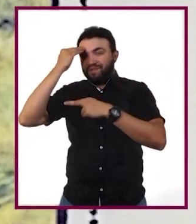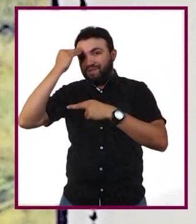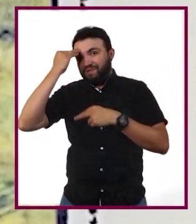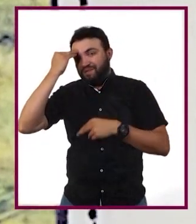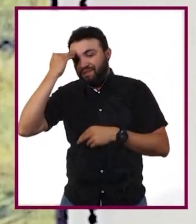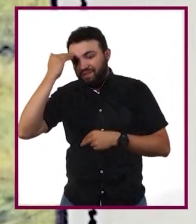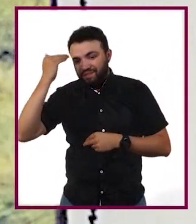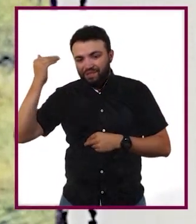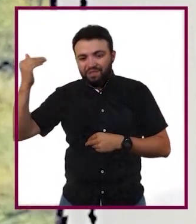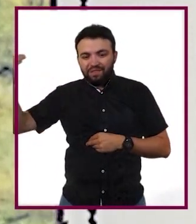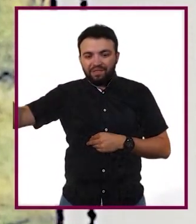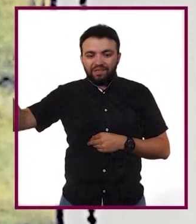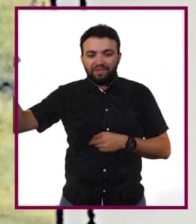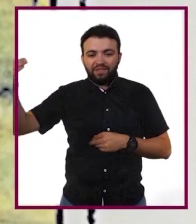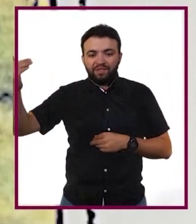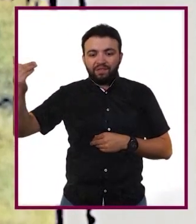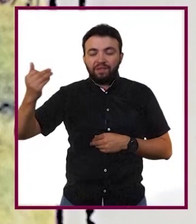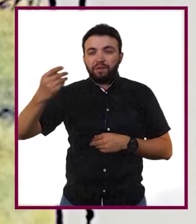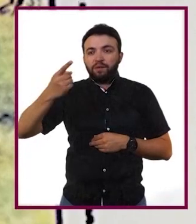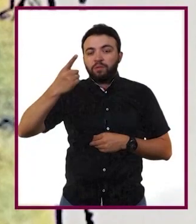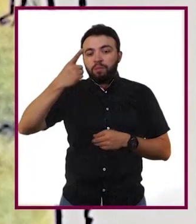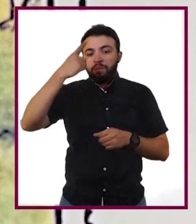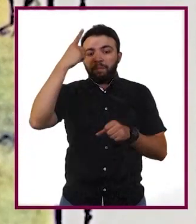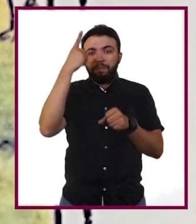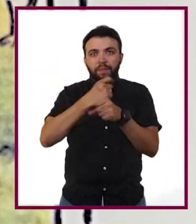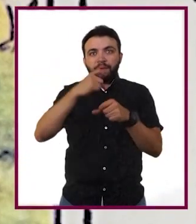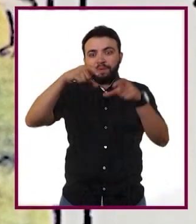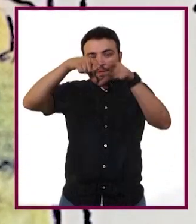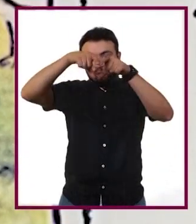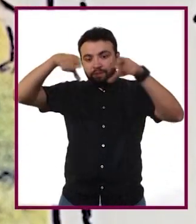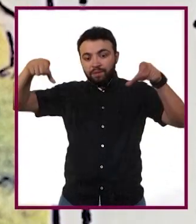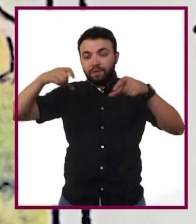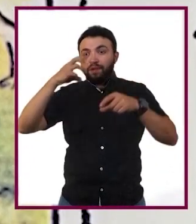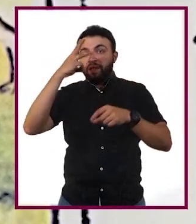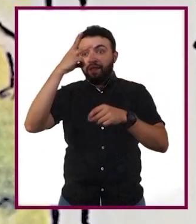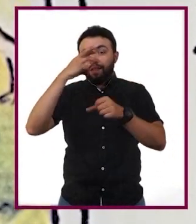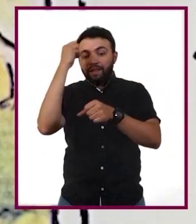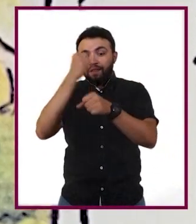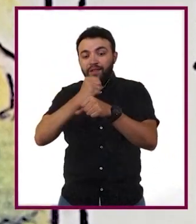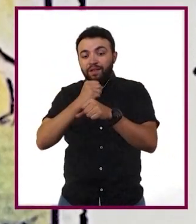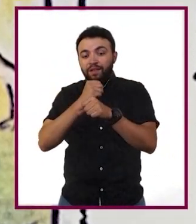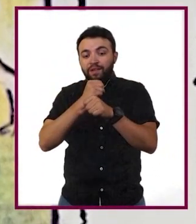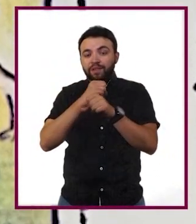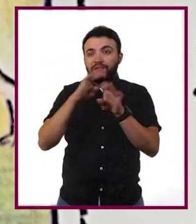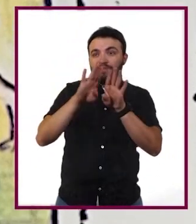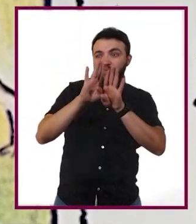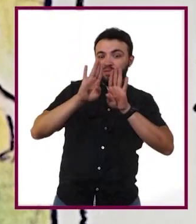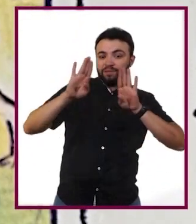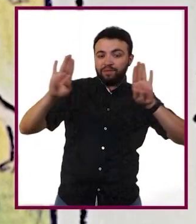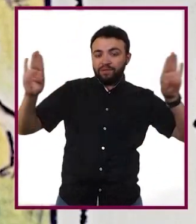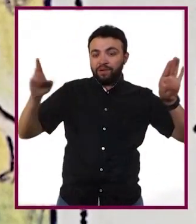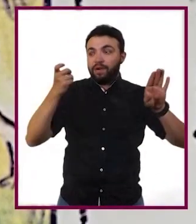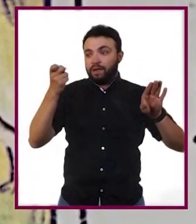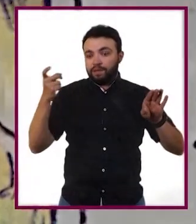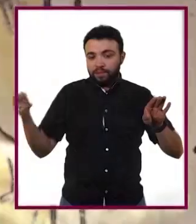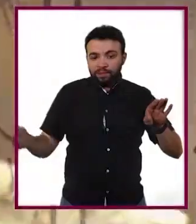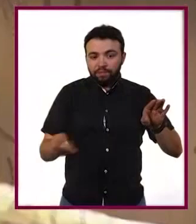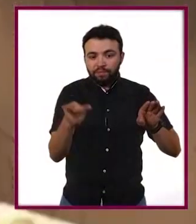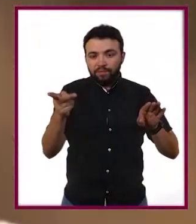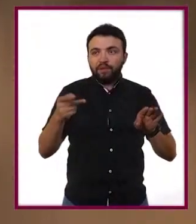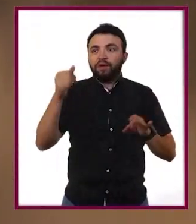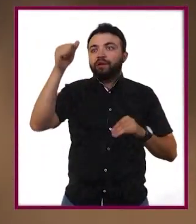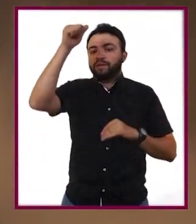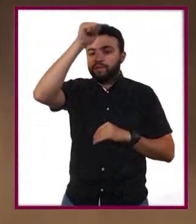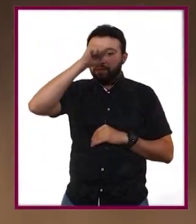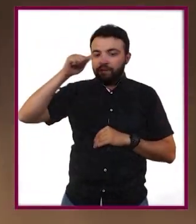Cerro del Tecajete y se construyó una primera arquería. Todo eso tarda 3 años en construirse. Y ahí la población y el fraile,